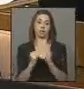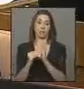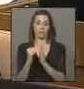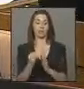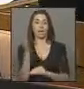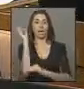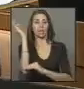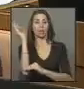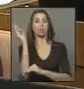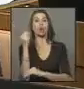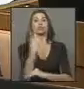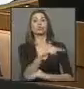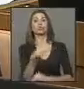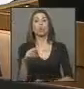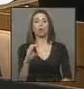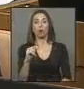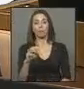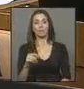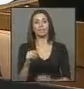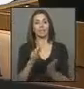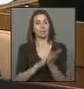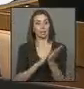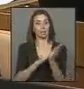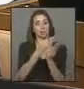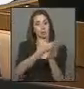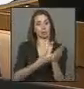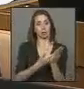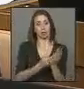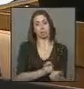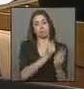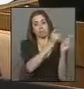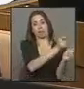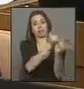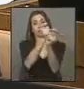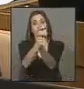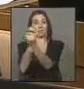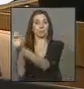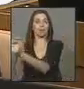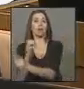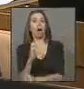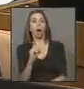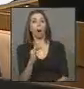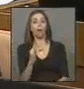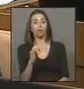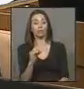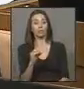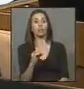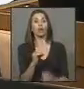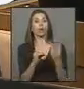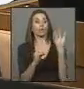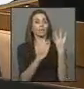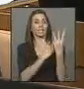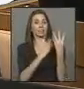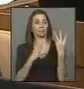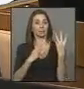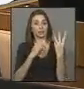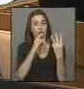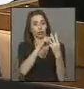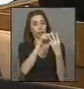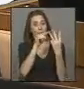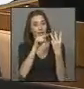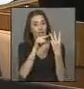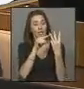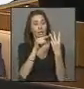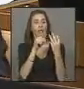comités. Por eso, Presidente, estos oficios buscan y tienen el propósito de que los tres ministros que he mencionado tengan la